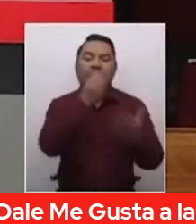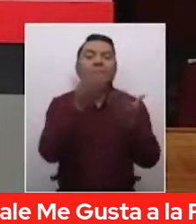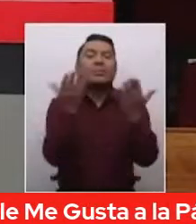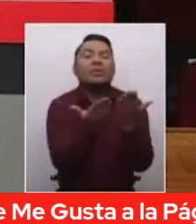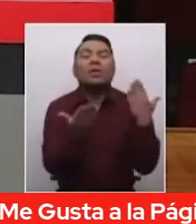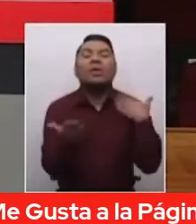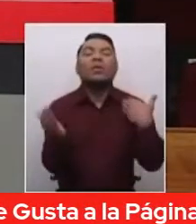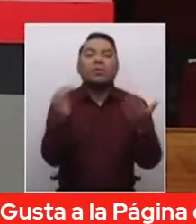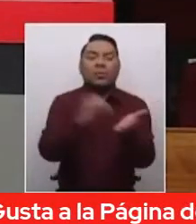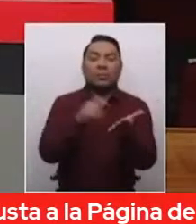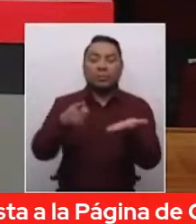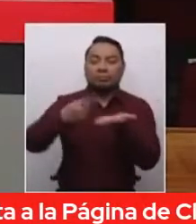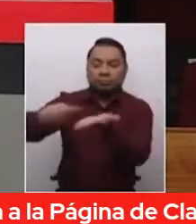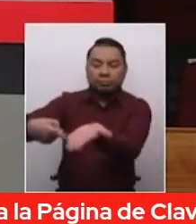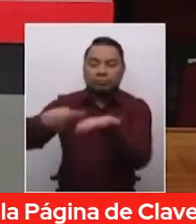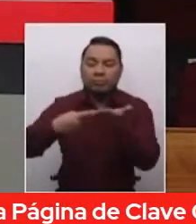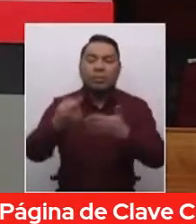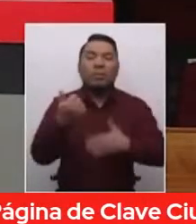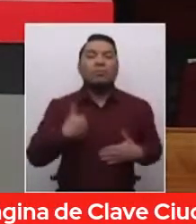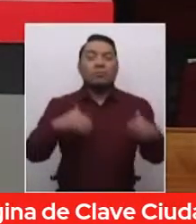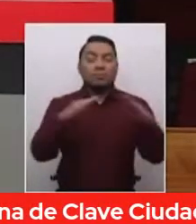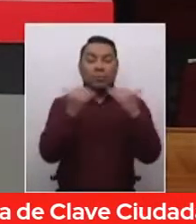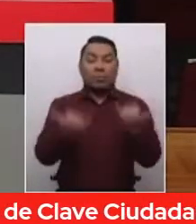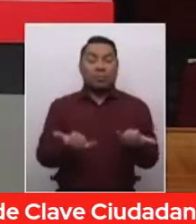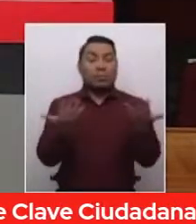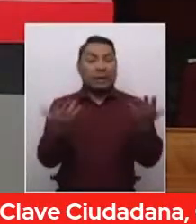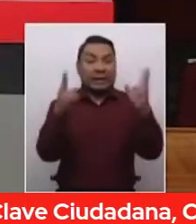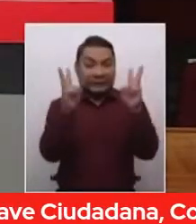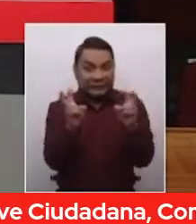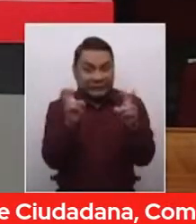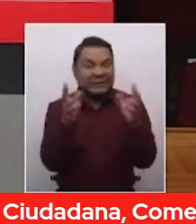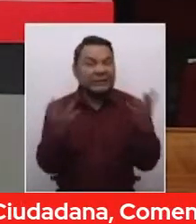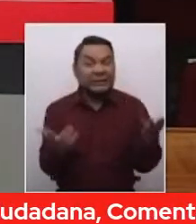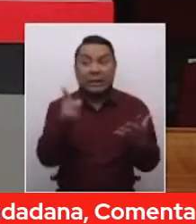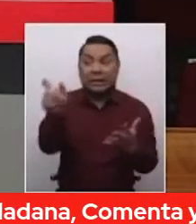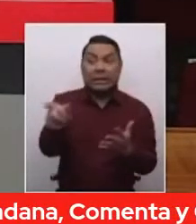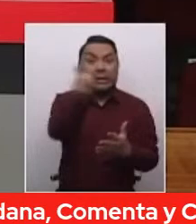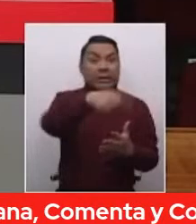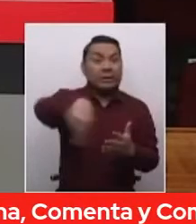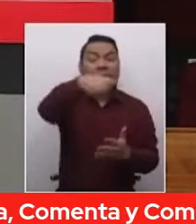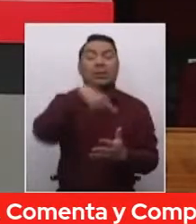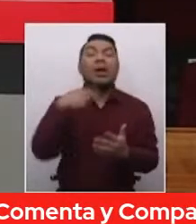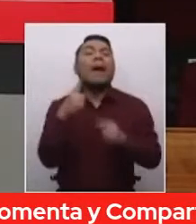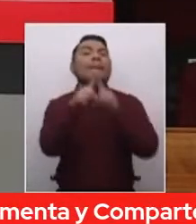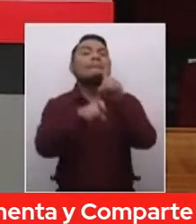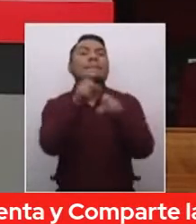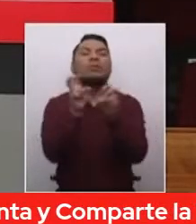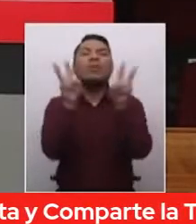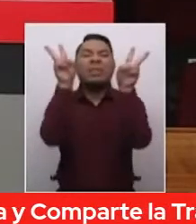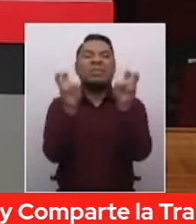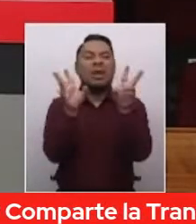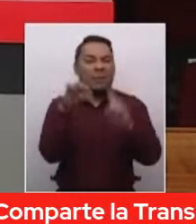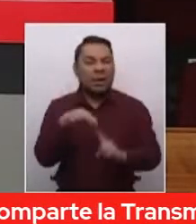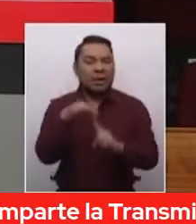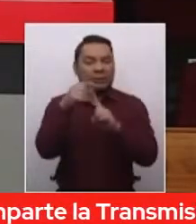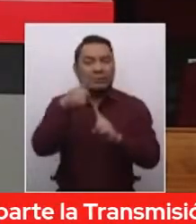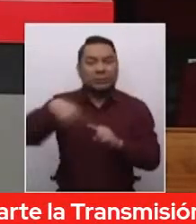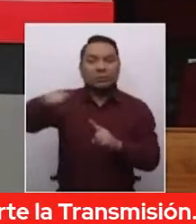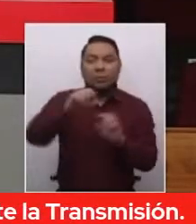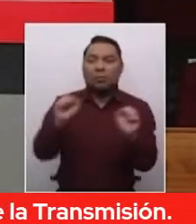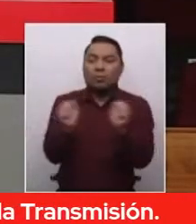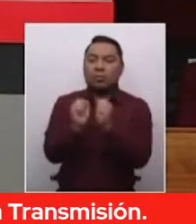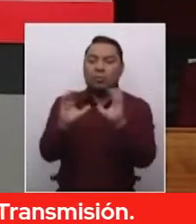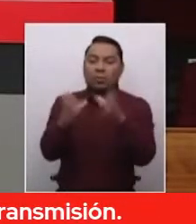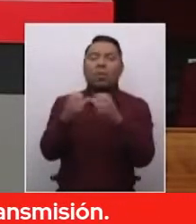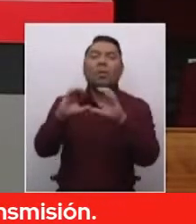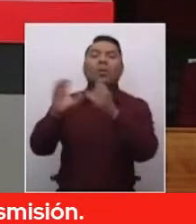Bienvenidos nuevamente al debate municipal. Ahora en este bloque los candidatos responderán las preguntas temáticas realizadas con la contribución de